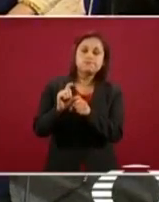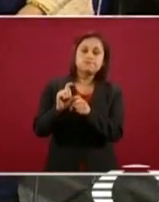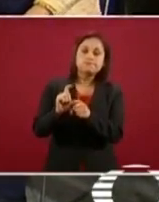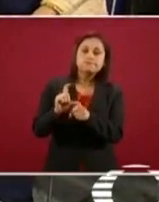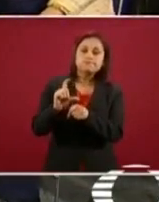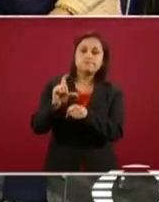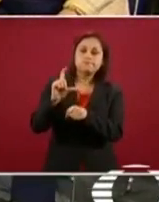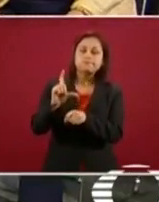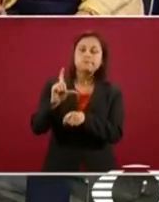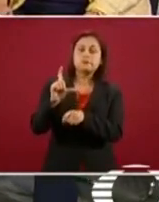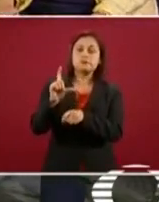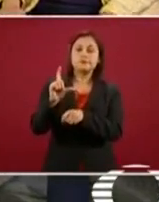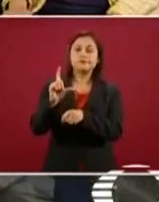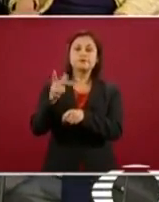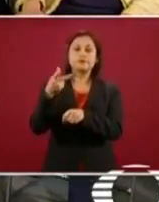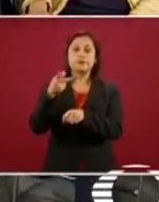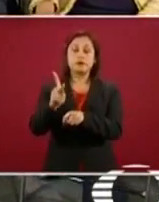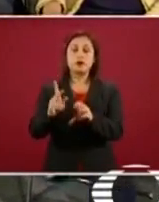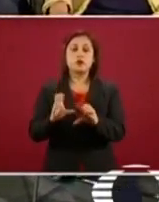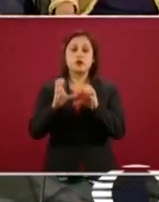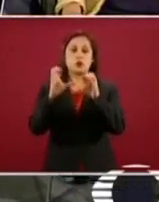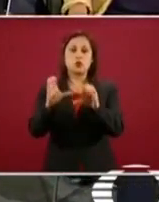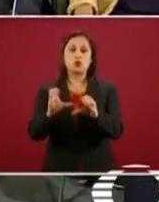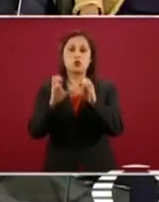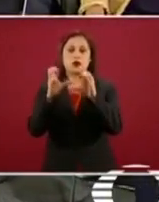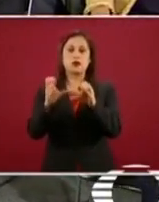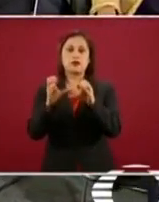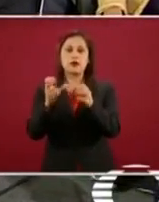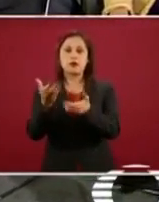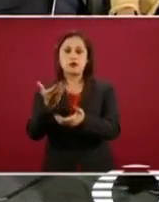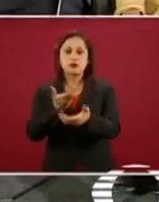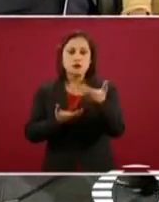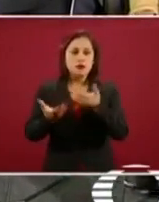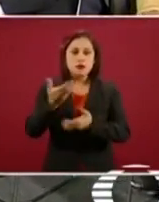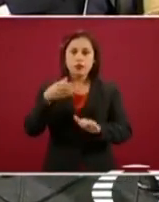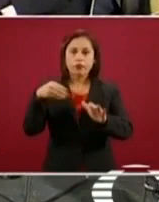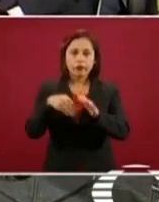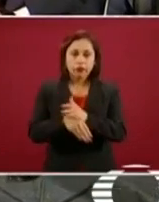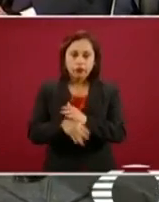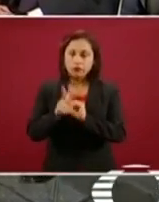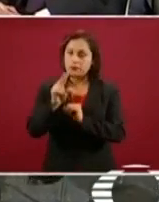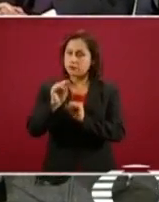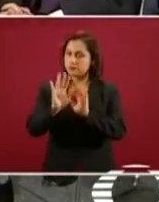ocasionar desequilibrios, sin que se